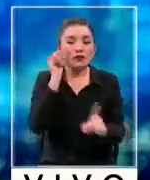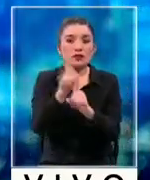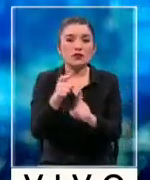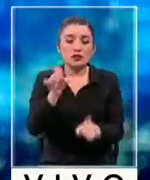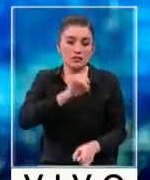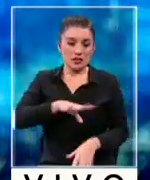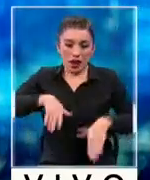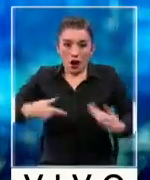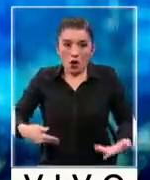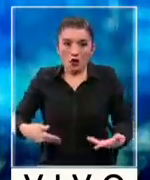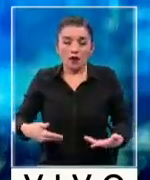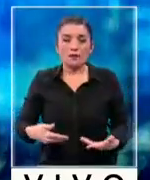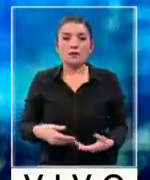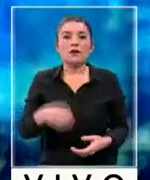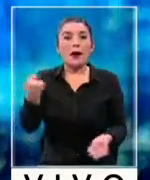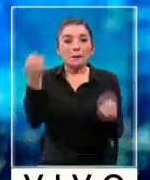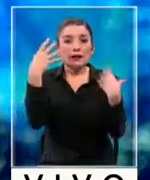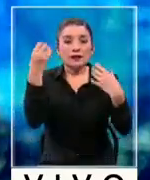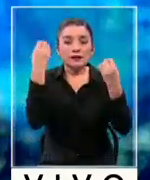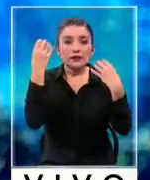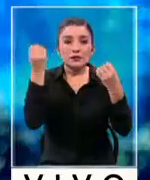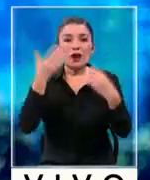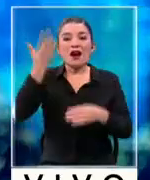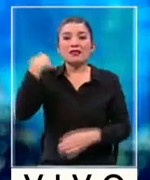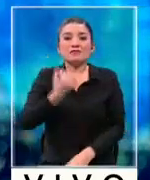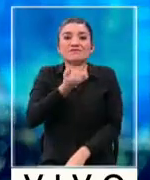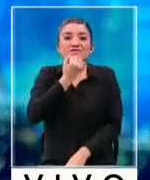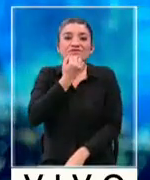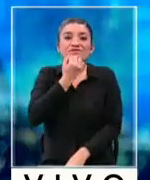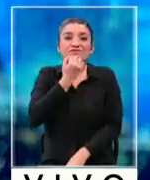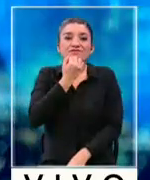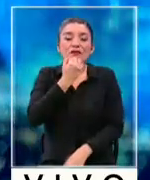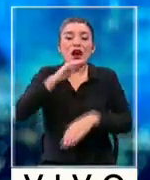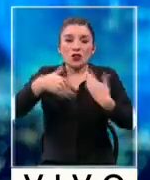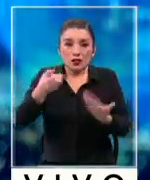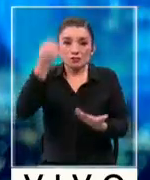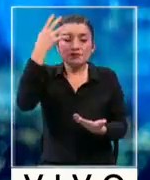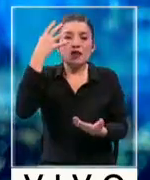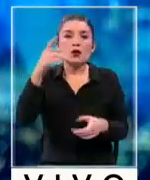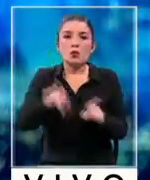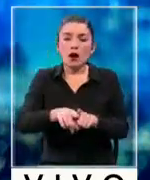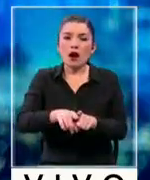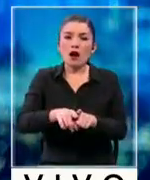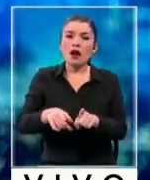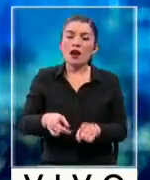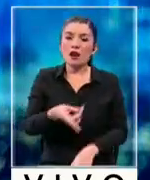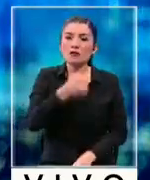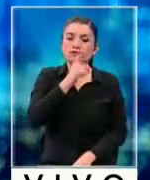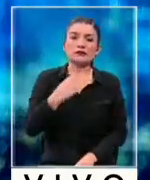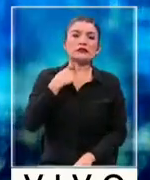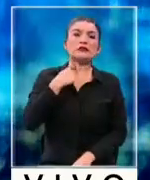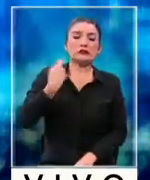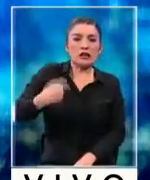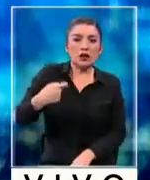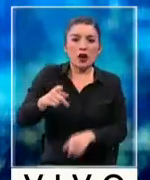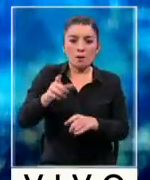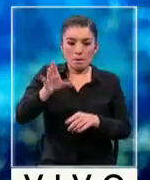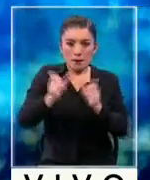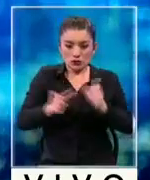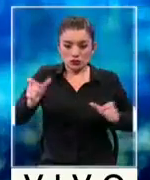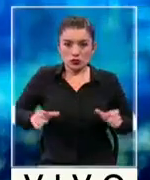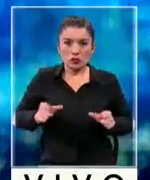actual. Aprendimos la lección de los errores que cometimos y hemos pagado caro con dirigentes nuestros que han sido condenados y otros que han sido